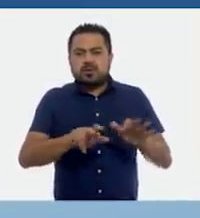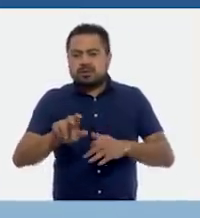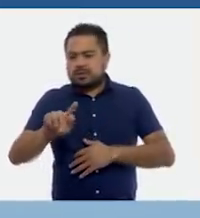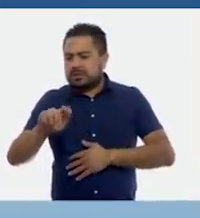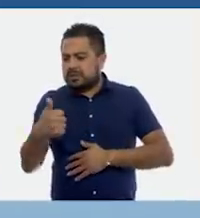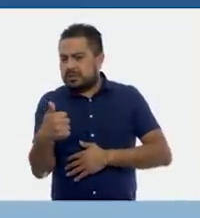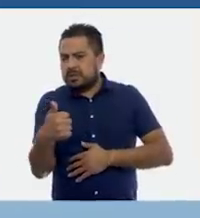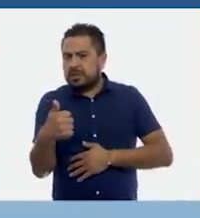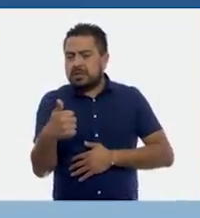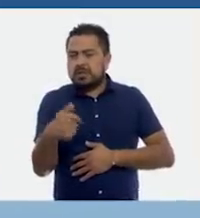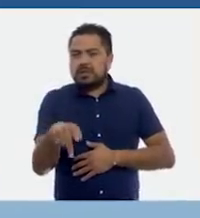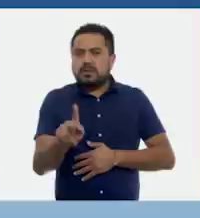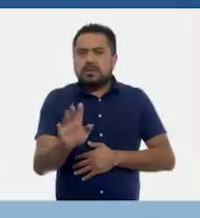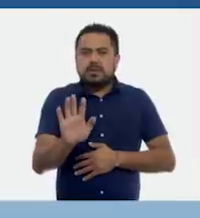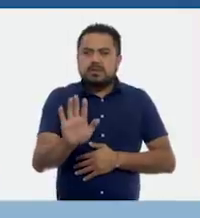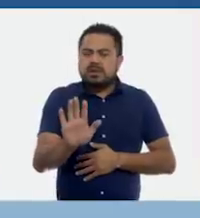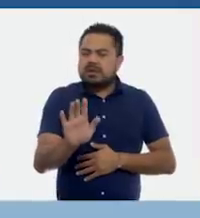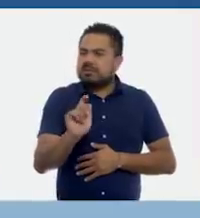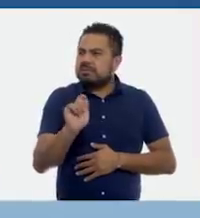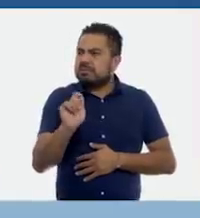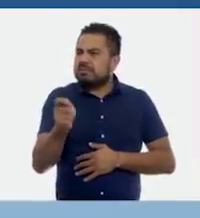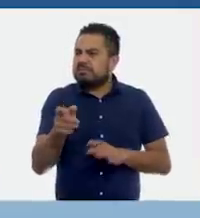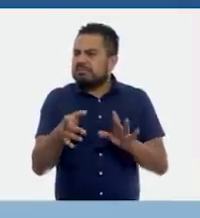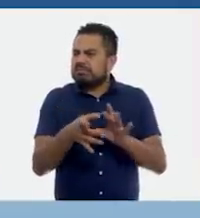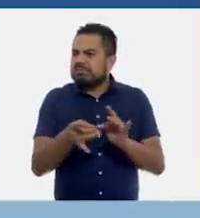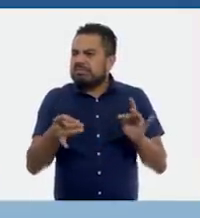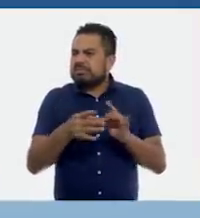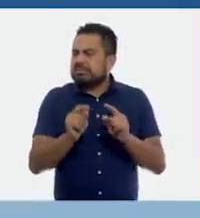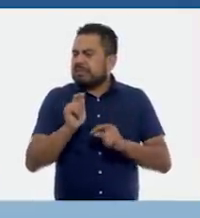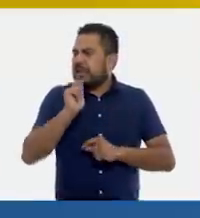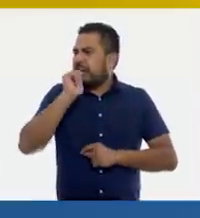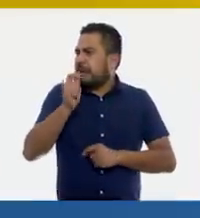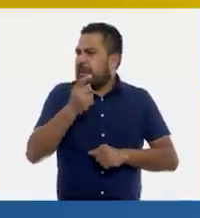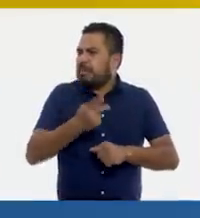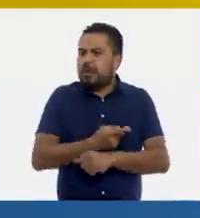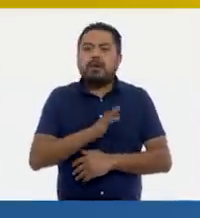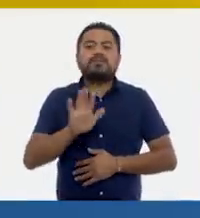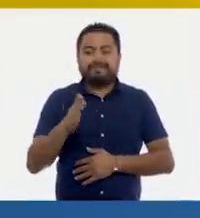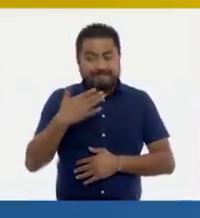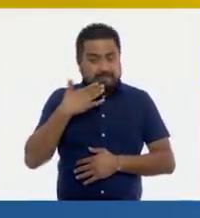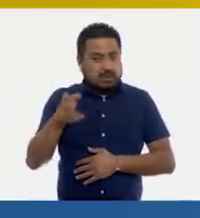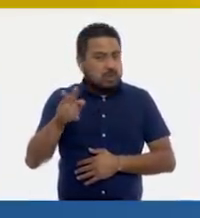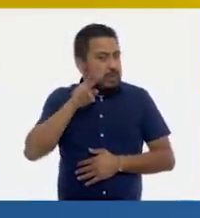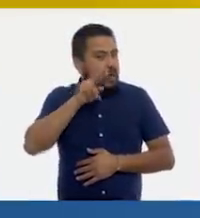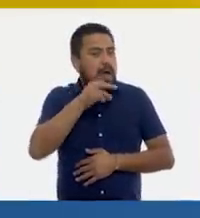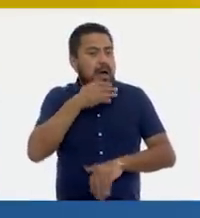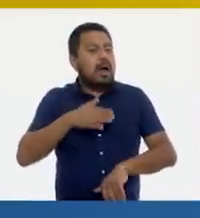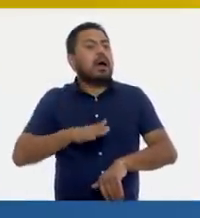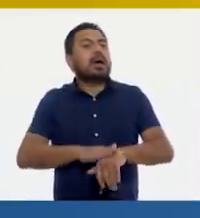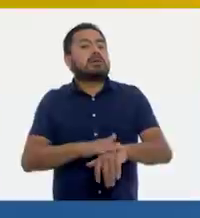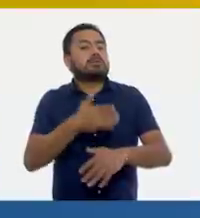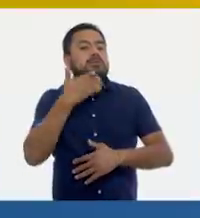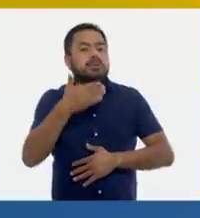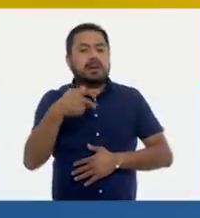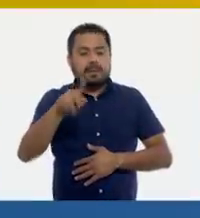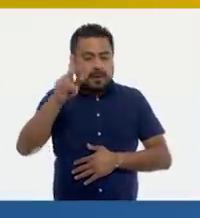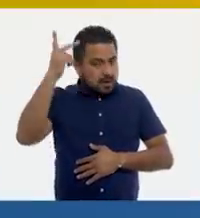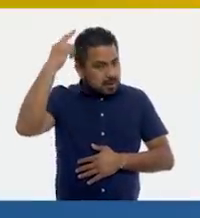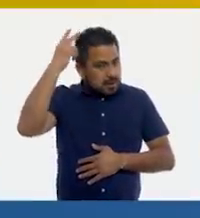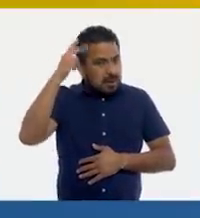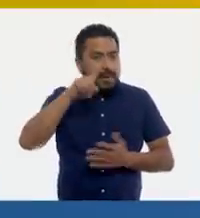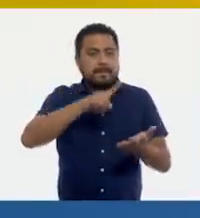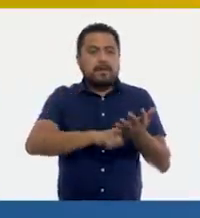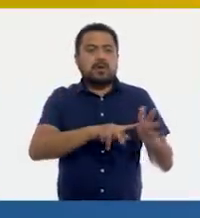1876. Pero, ¿a qué se refiere este hecho? Muy bien, Ton, qué bueno que lo adviertes. Porfirio Díaz,